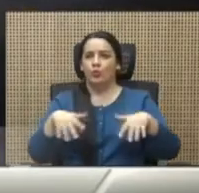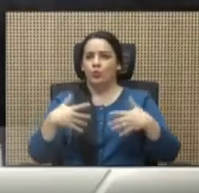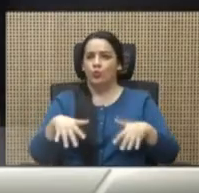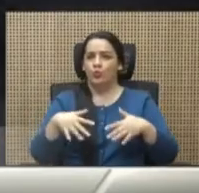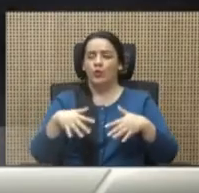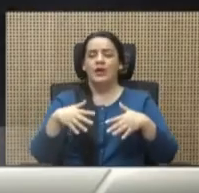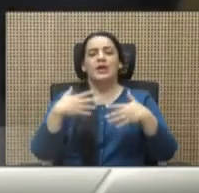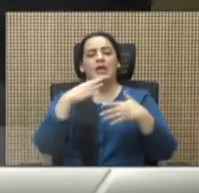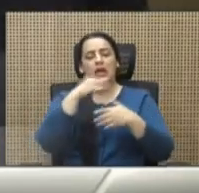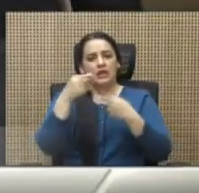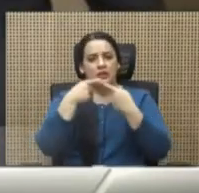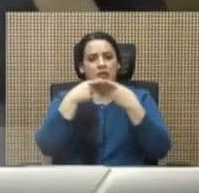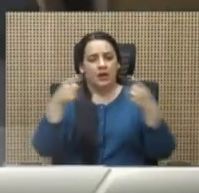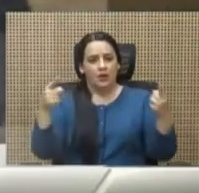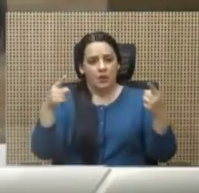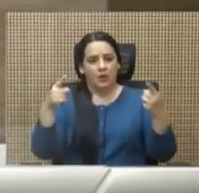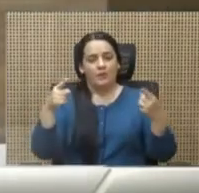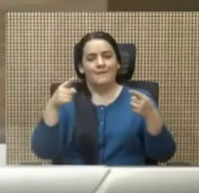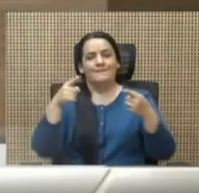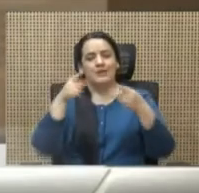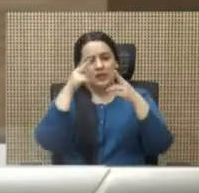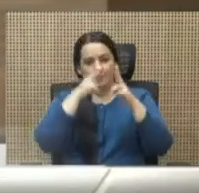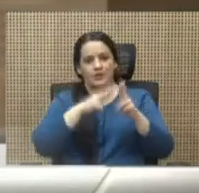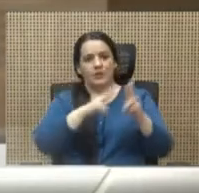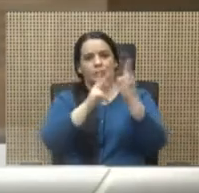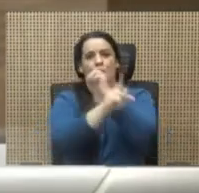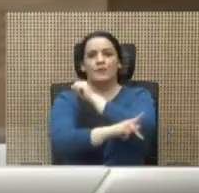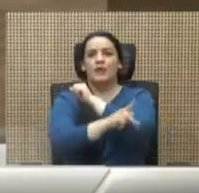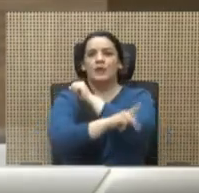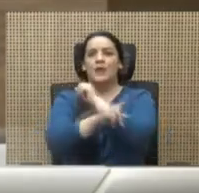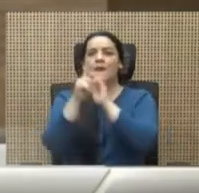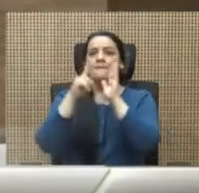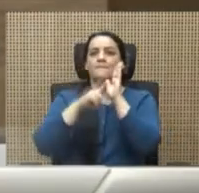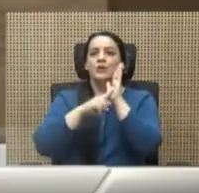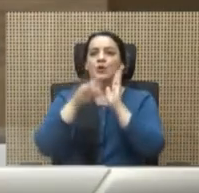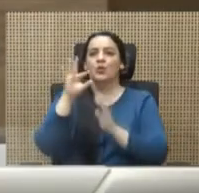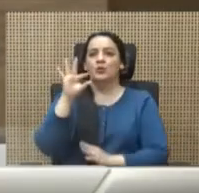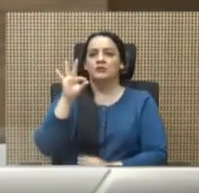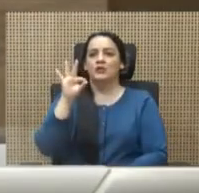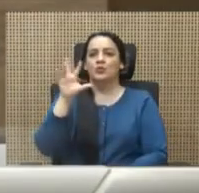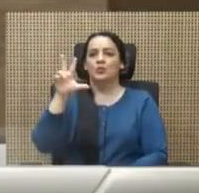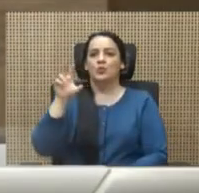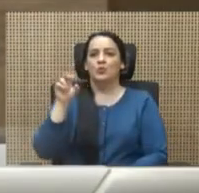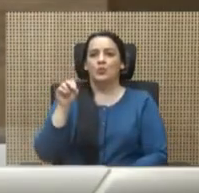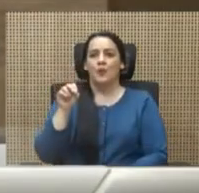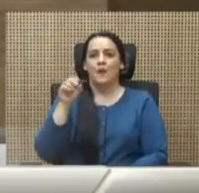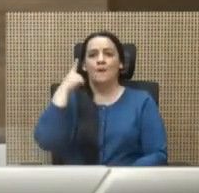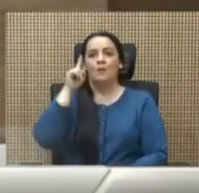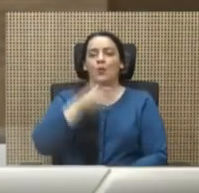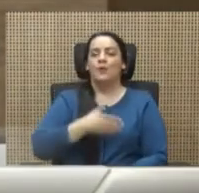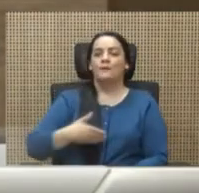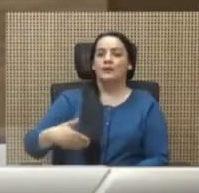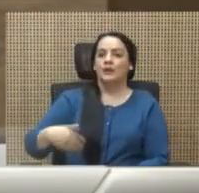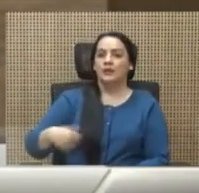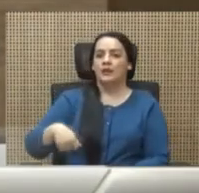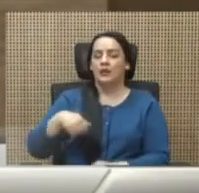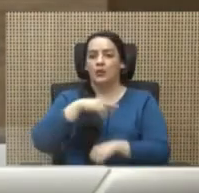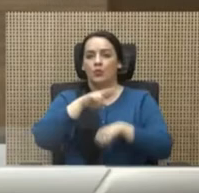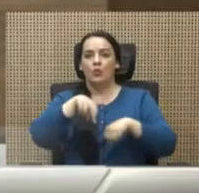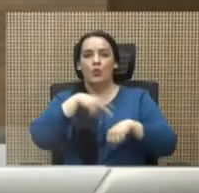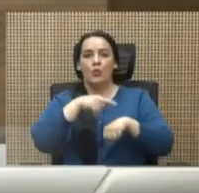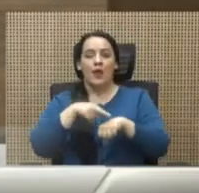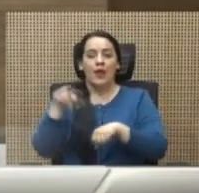declarado Benemérito de la patria en 1930 por el presidente de la república aunque él no podía